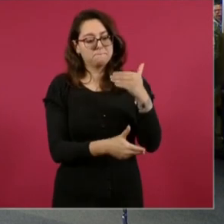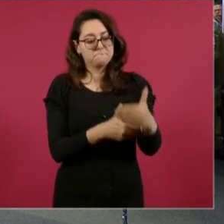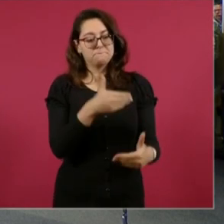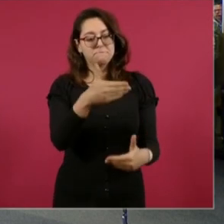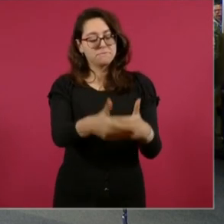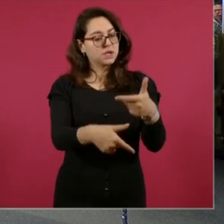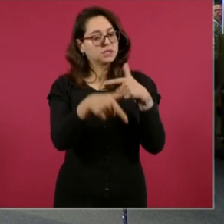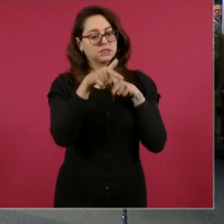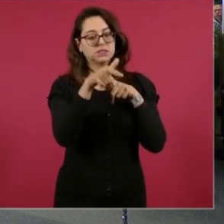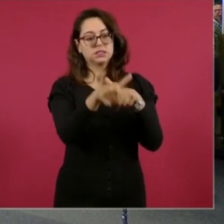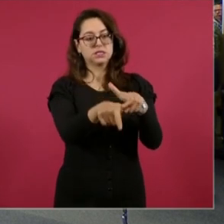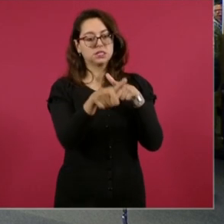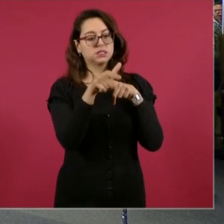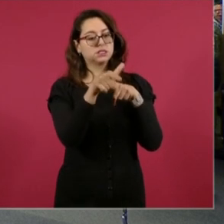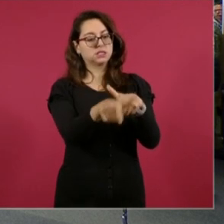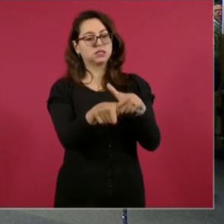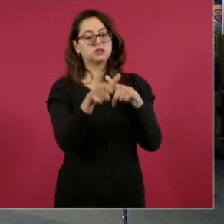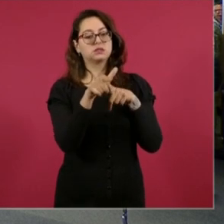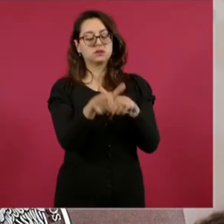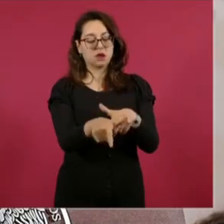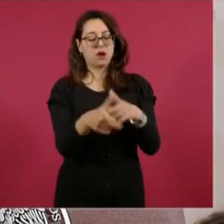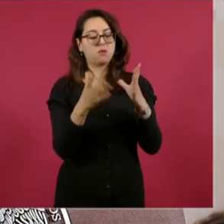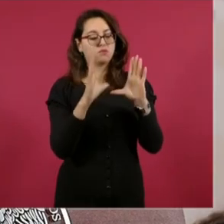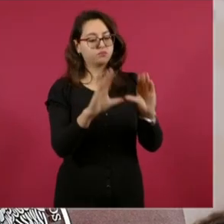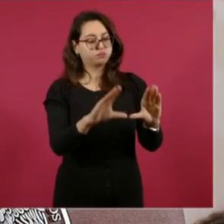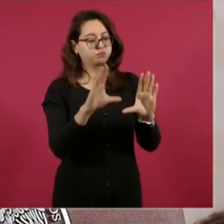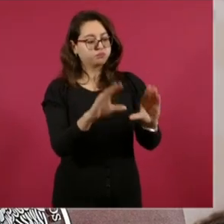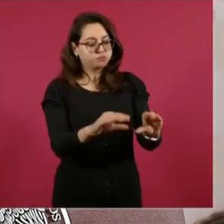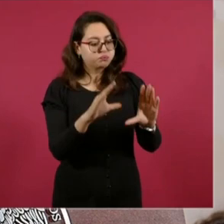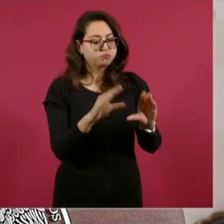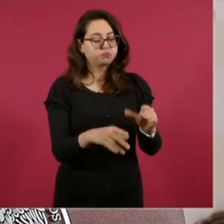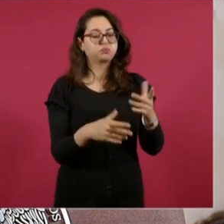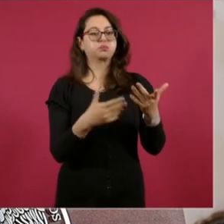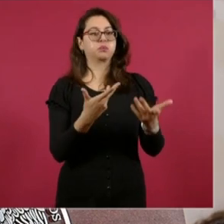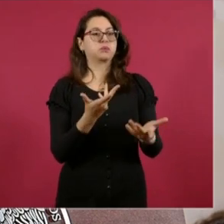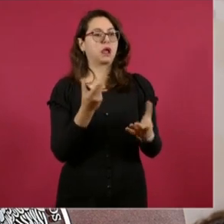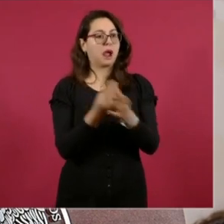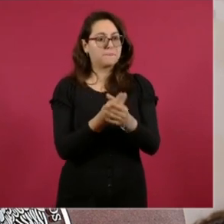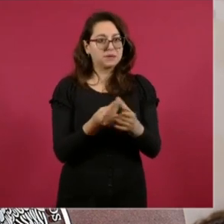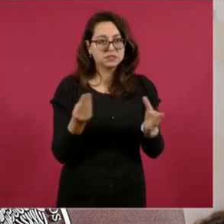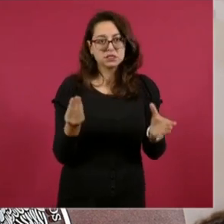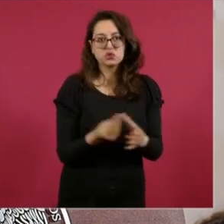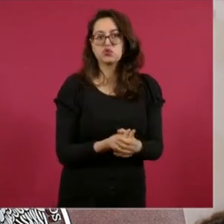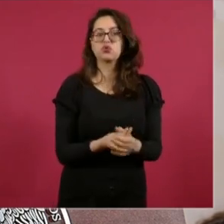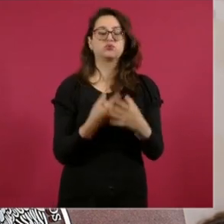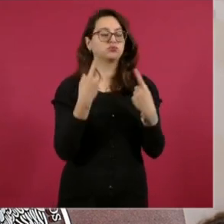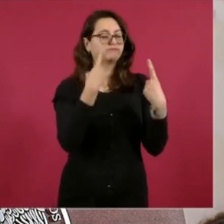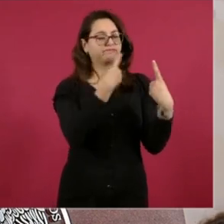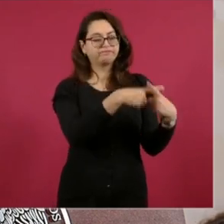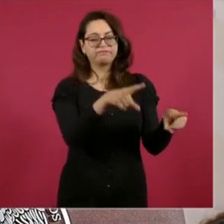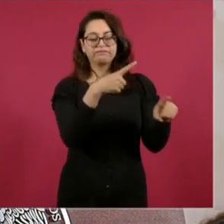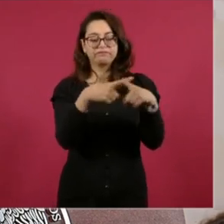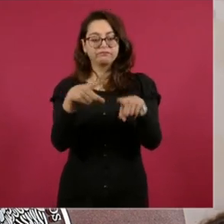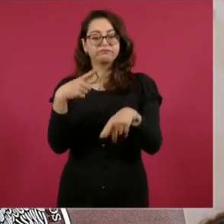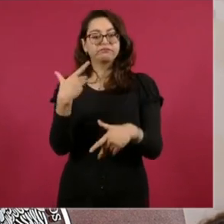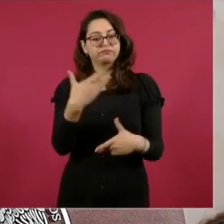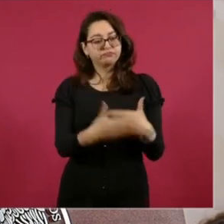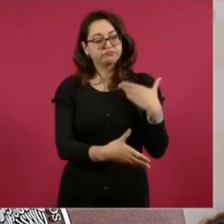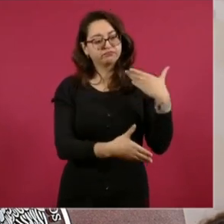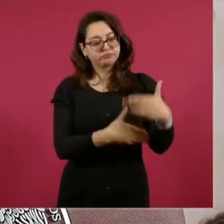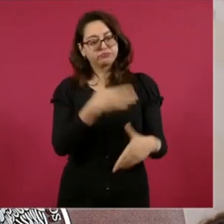esta Guardia Nacional, su formación, su consolidación, para que a través de los